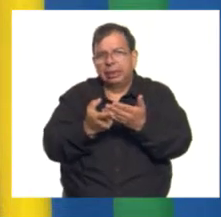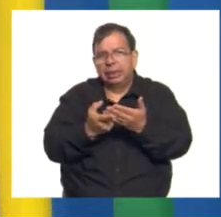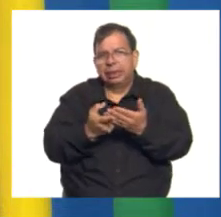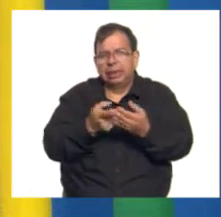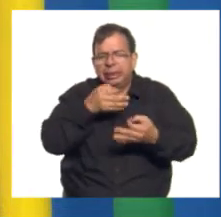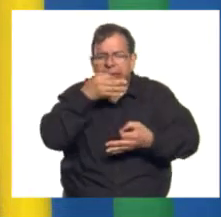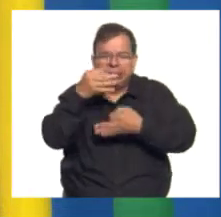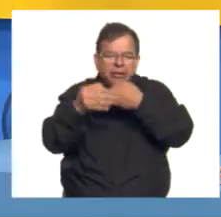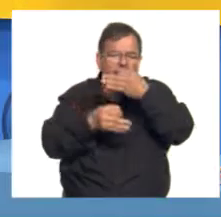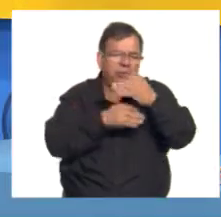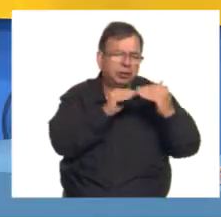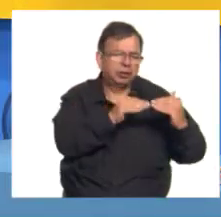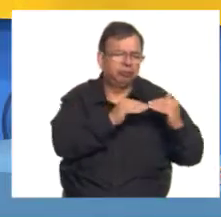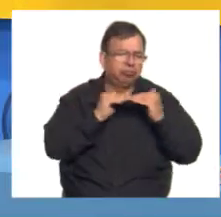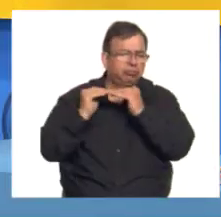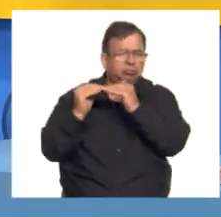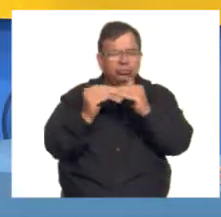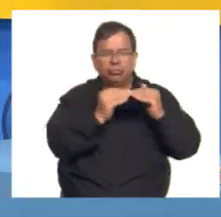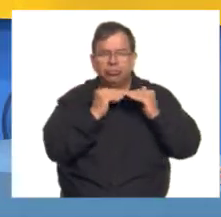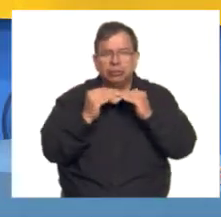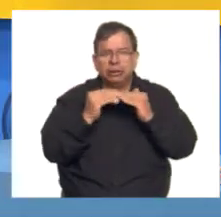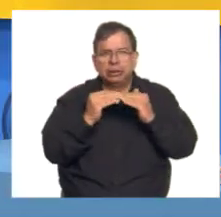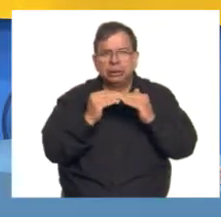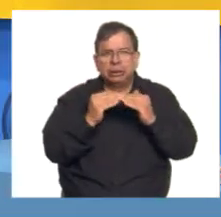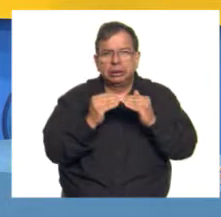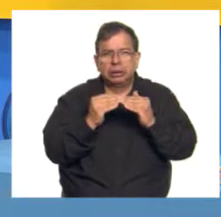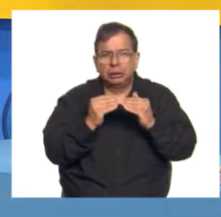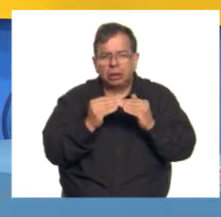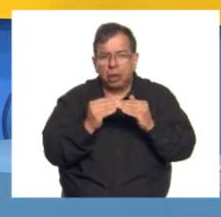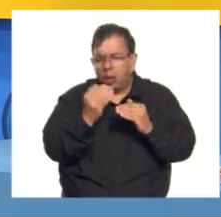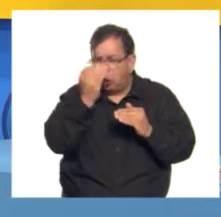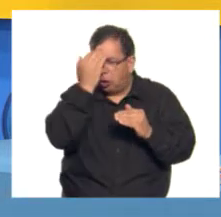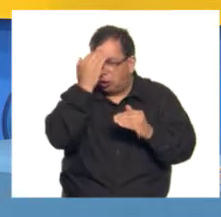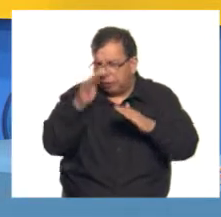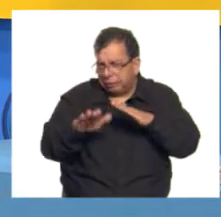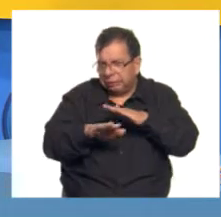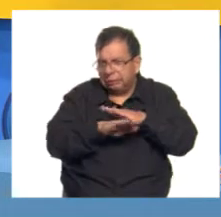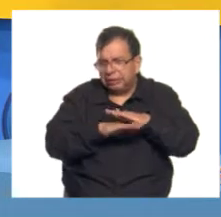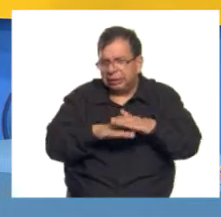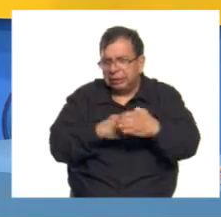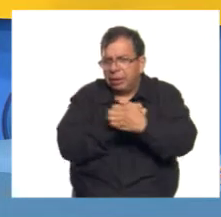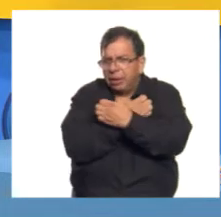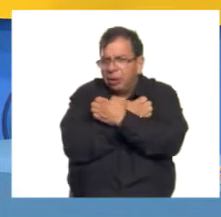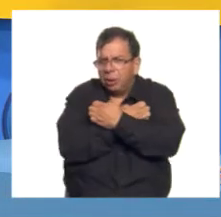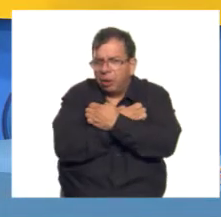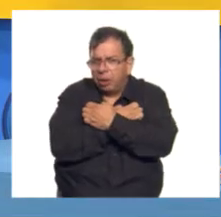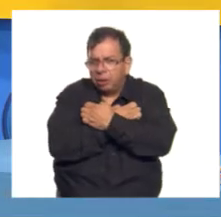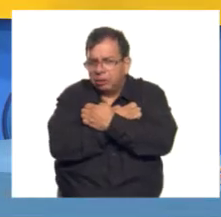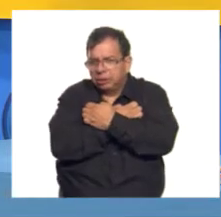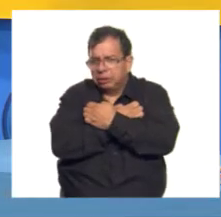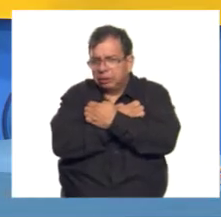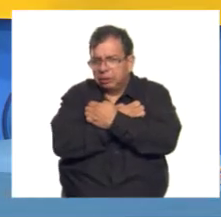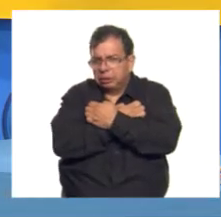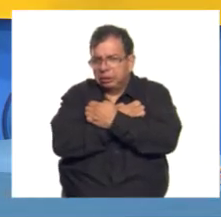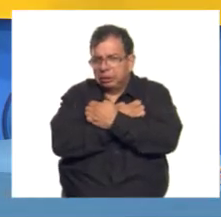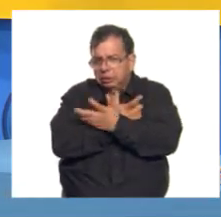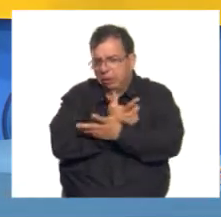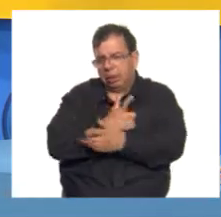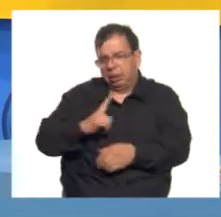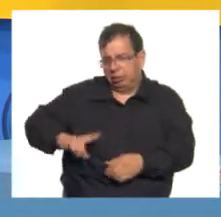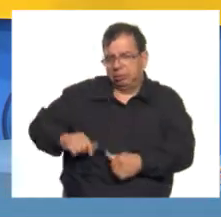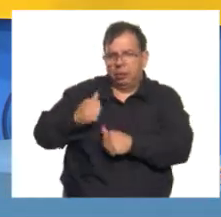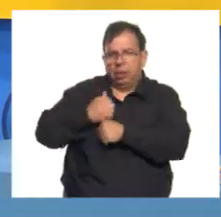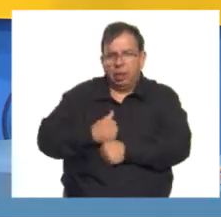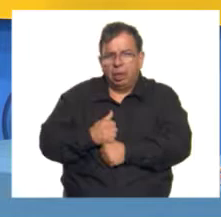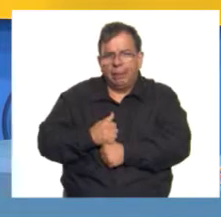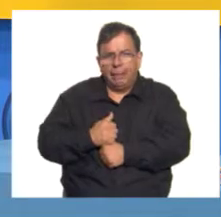la información, asegurarse de que los conocimientos básicos de la educación oficial, claro, la que está autorizada por el Estado,